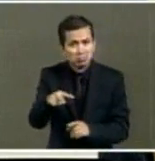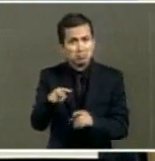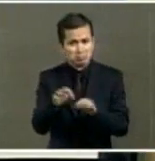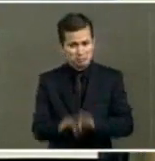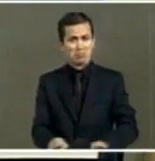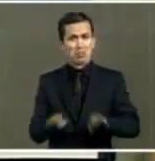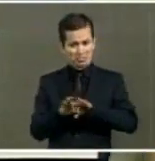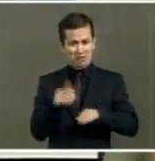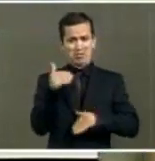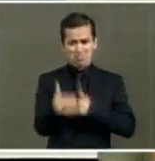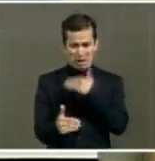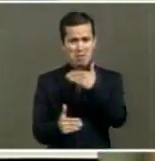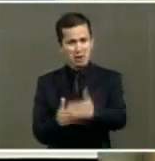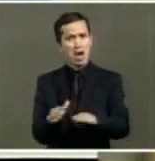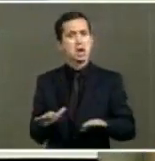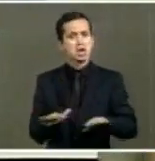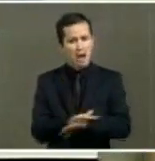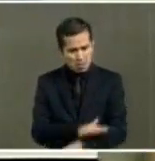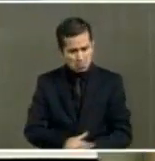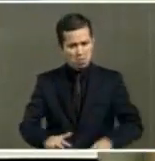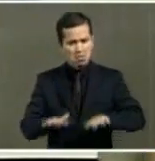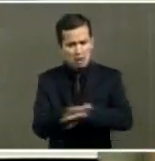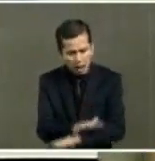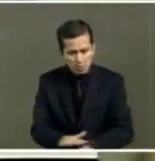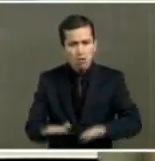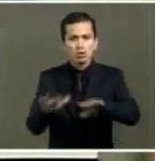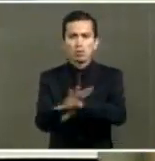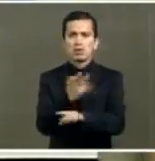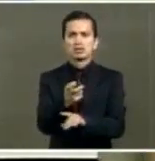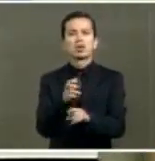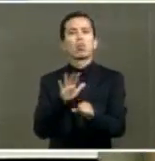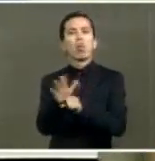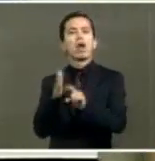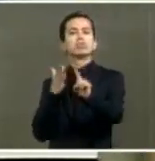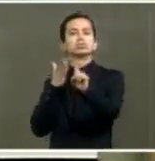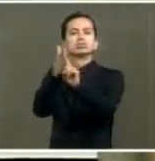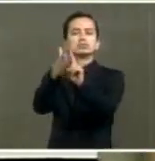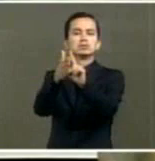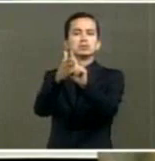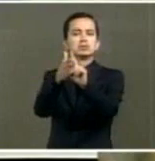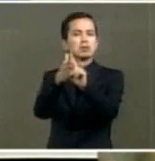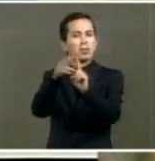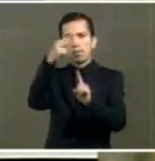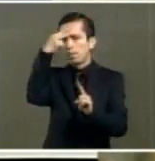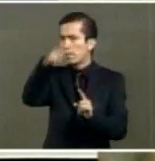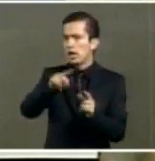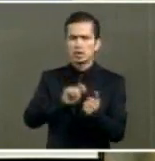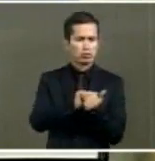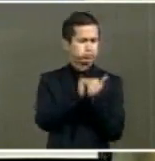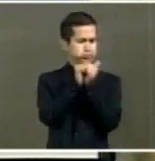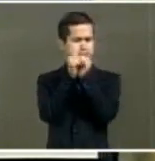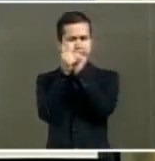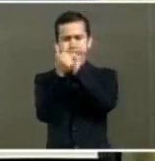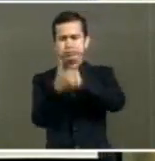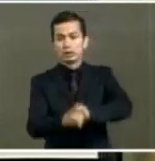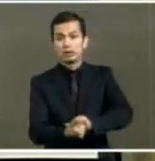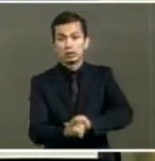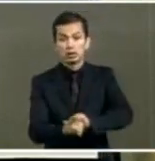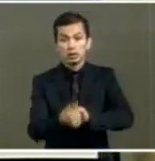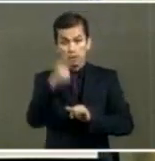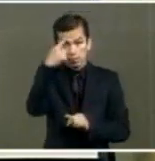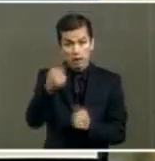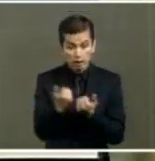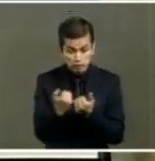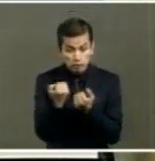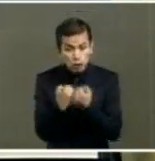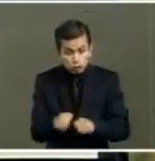años, cambios que verdaderamente apuntan hacia una transformación del país. En materia social,